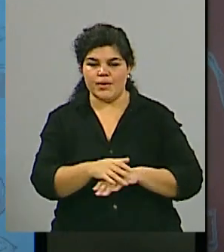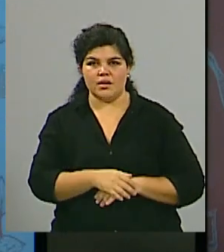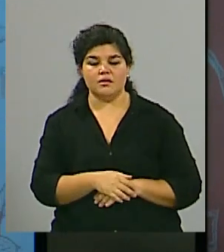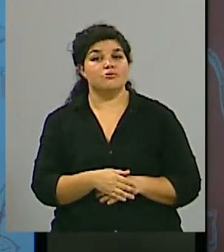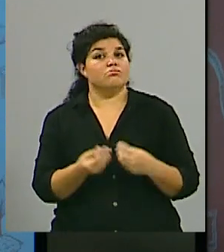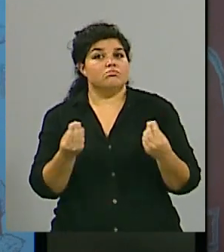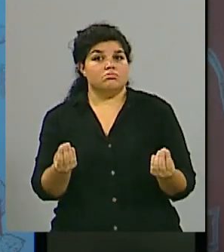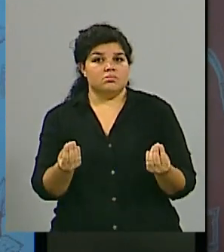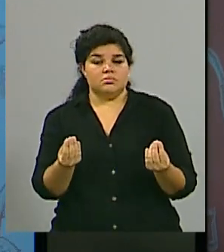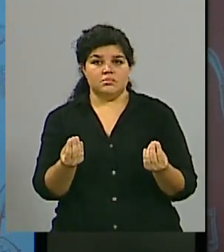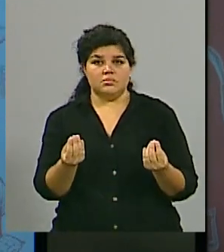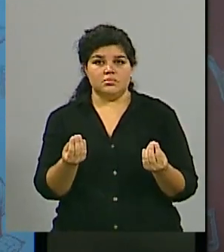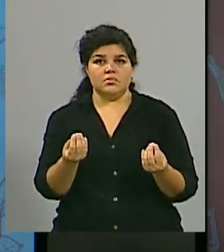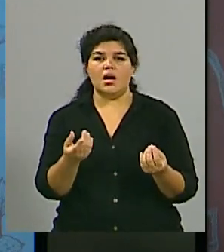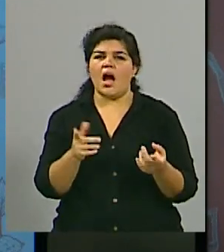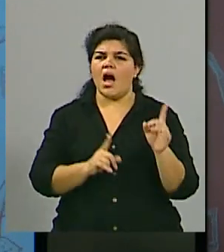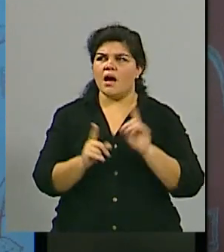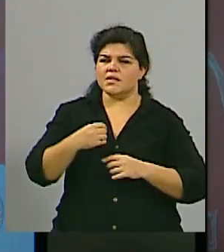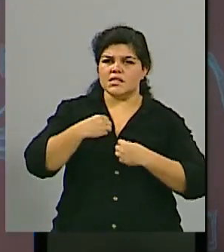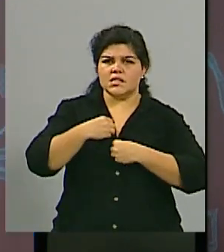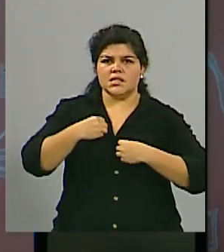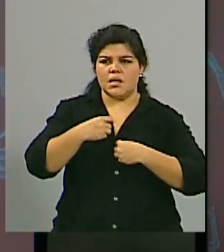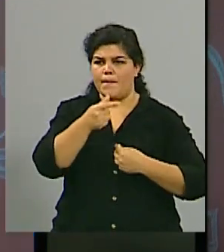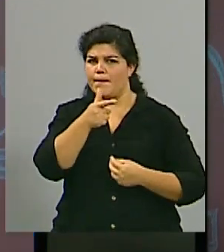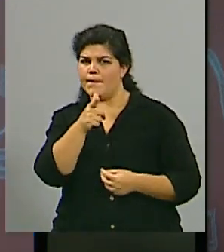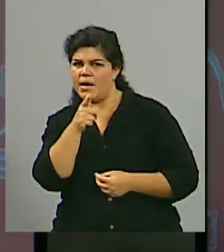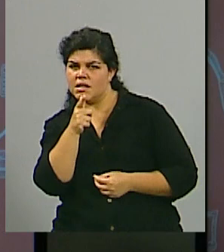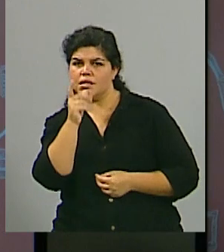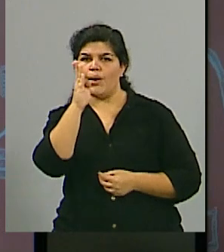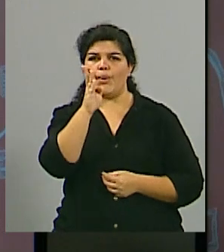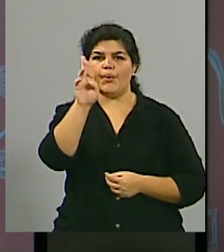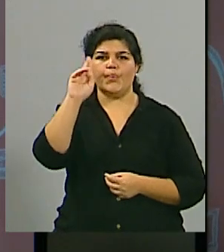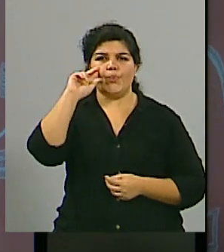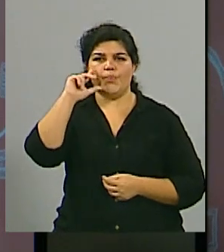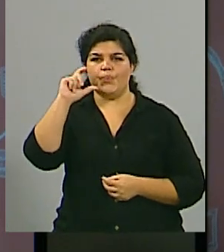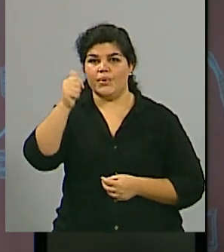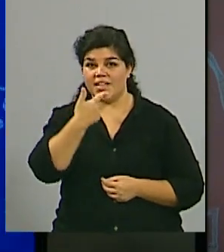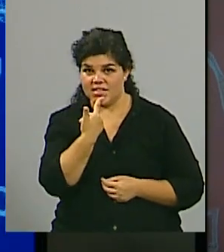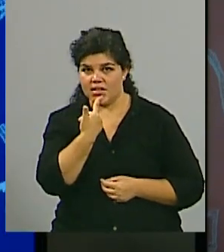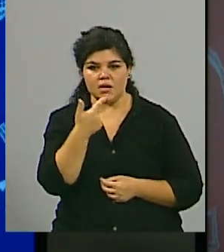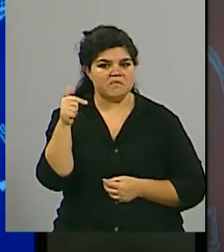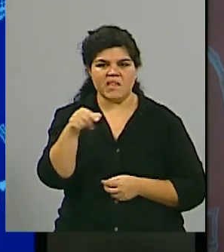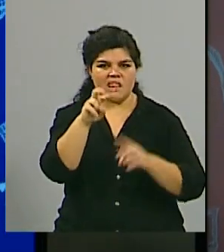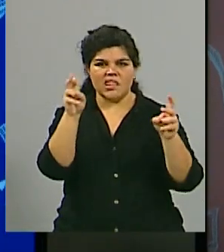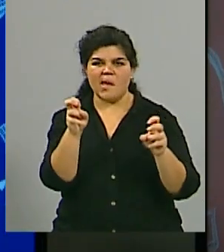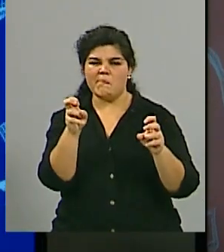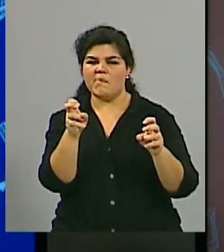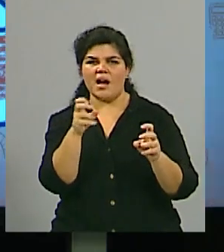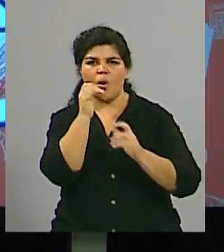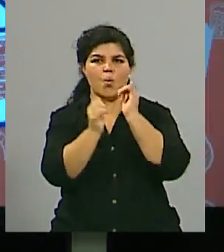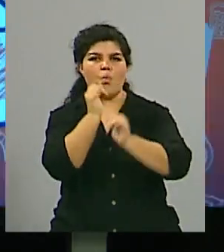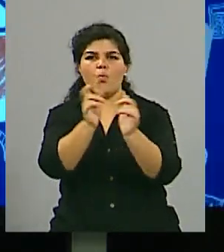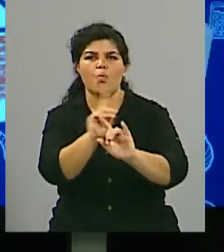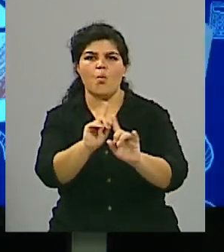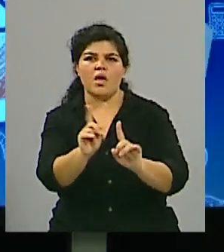cual hasta da la sensación de que no se conoce o no se difunde mucho el tema. ¿Por qué esa realidad frente a otras situaciones que pueden tener otros